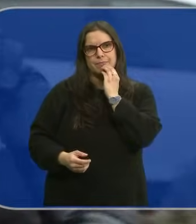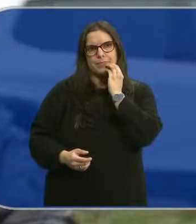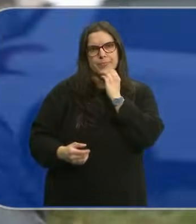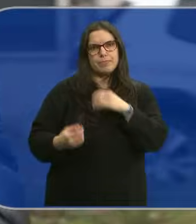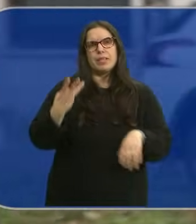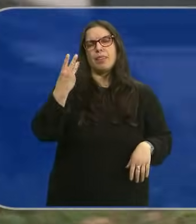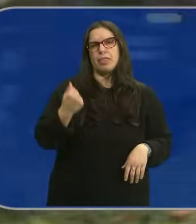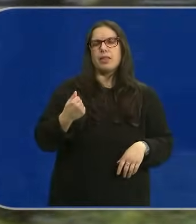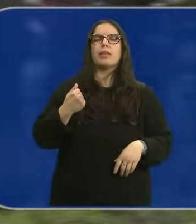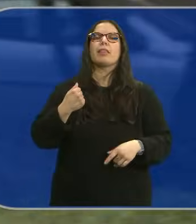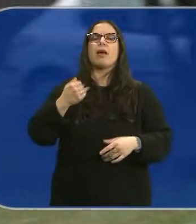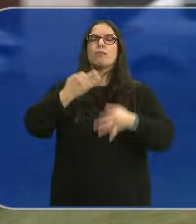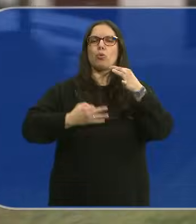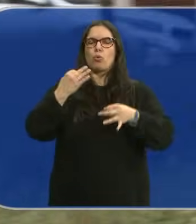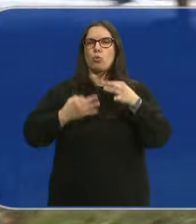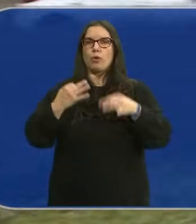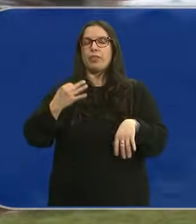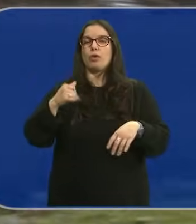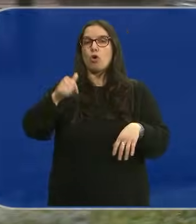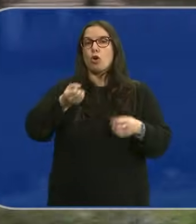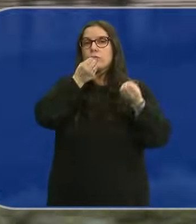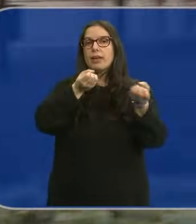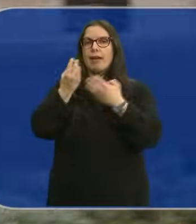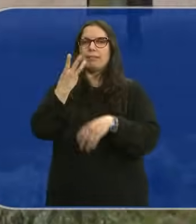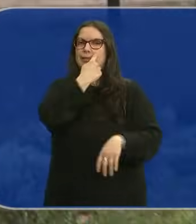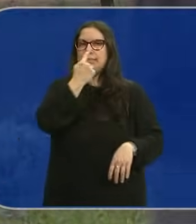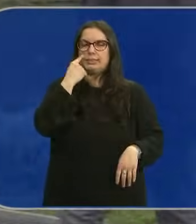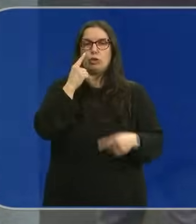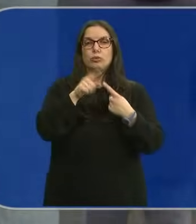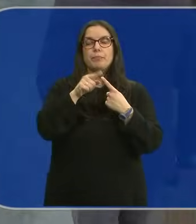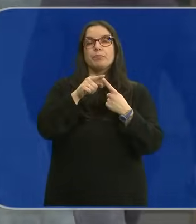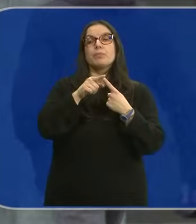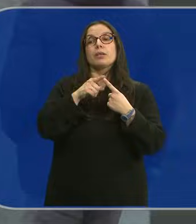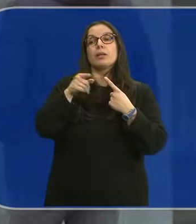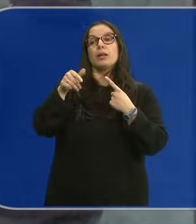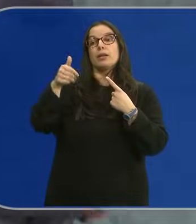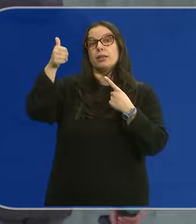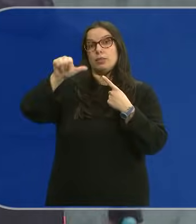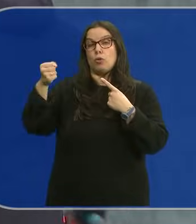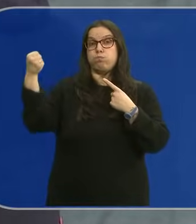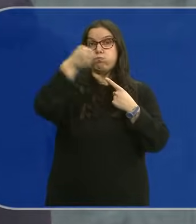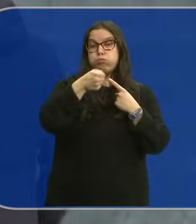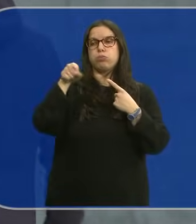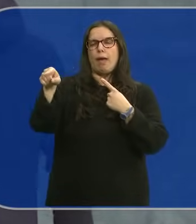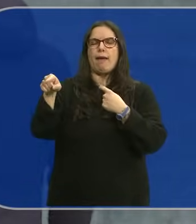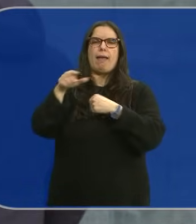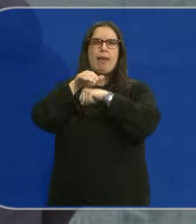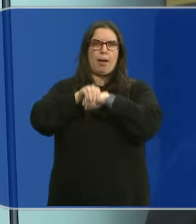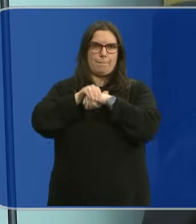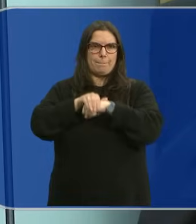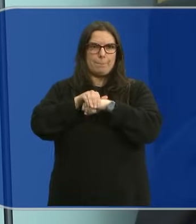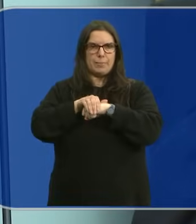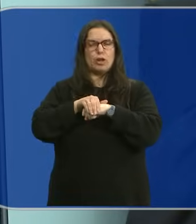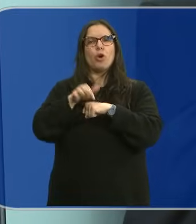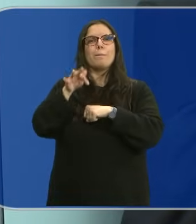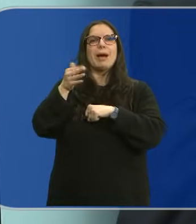Tercera vista del juicio de Sergio Delgado, hoy con declaraciones de 3 testigos. El primero, un amigo del acusado y camarero del Madame Calalú, que le